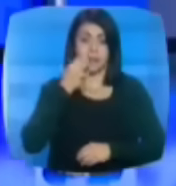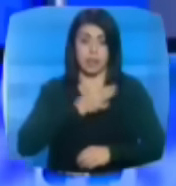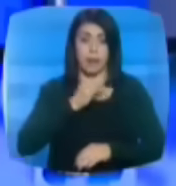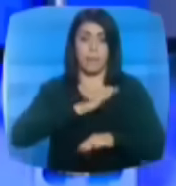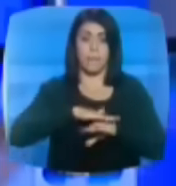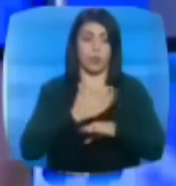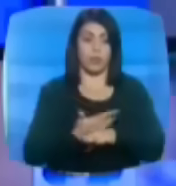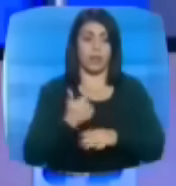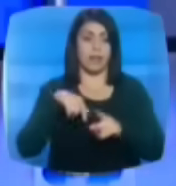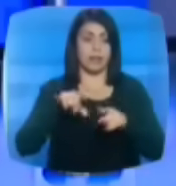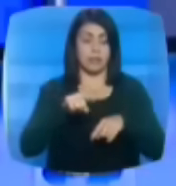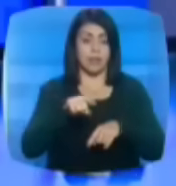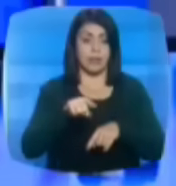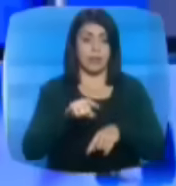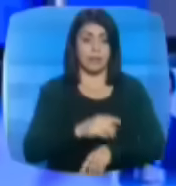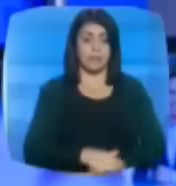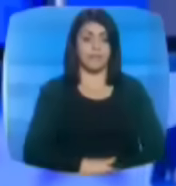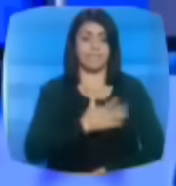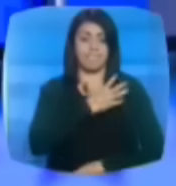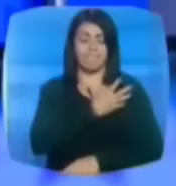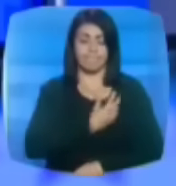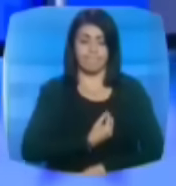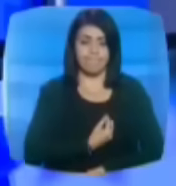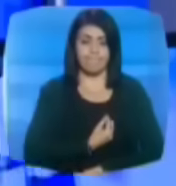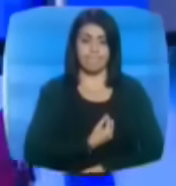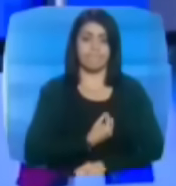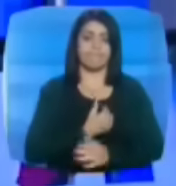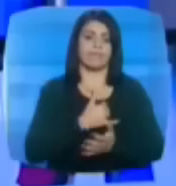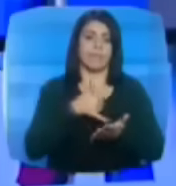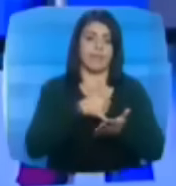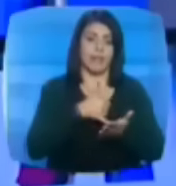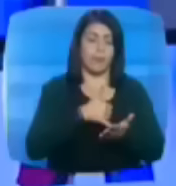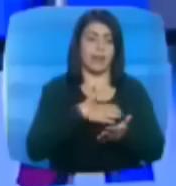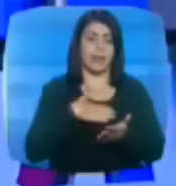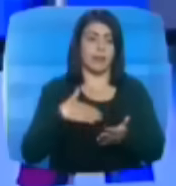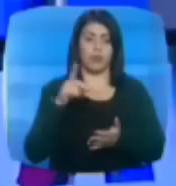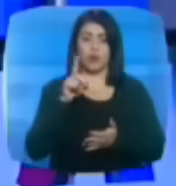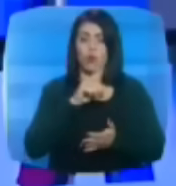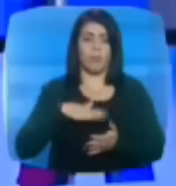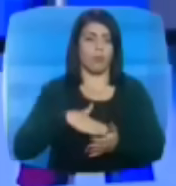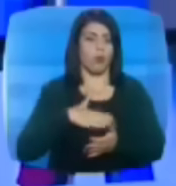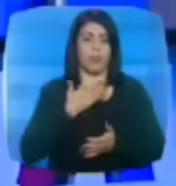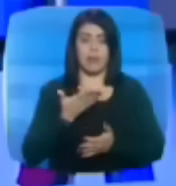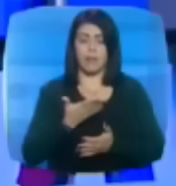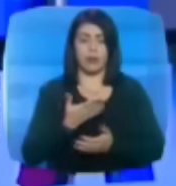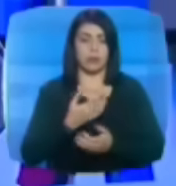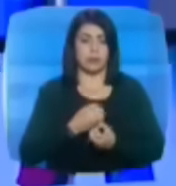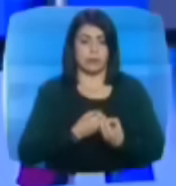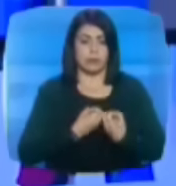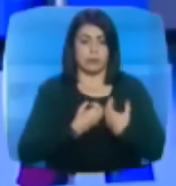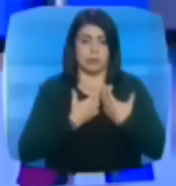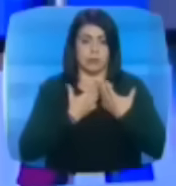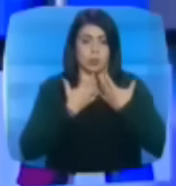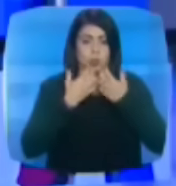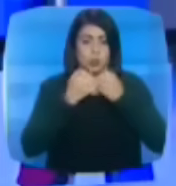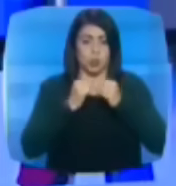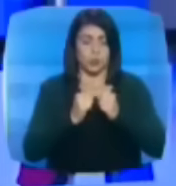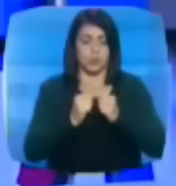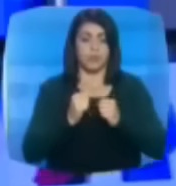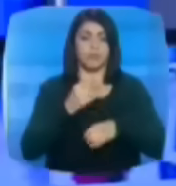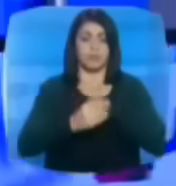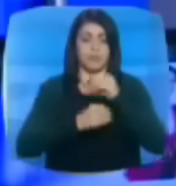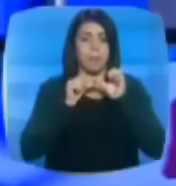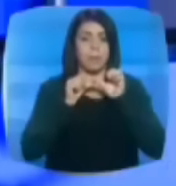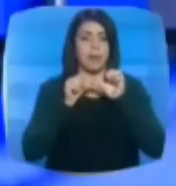¿Por qué? Porque en esos momentos de tristeza, de melancolía, donde queremos que no podemos, la pasión nos fortalece, la disciplina